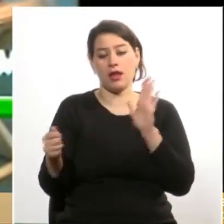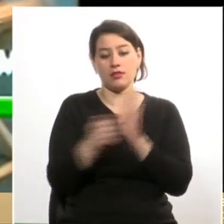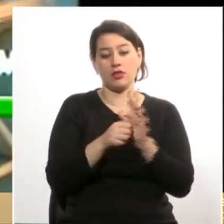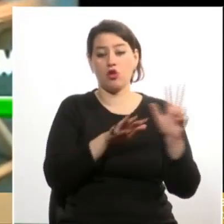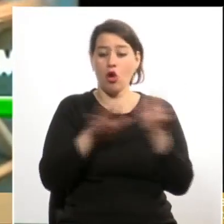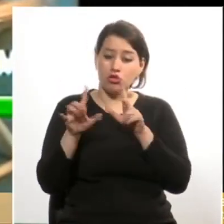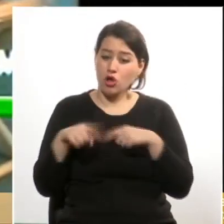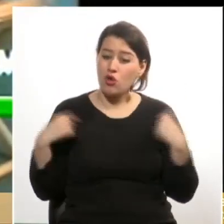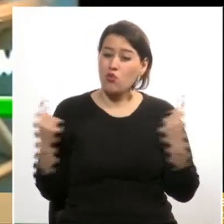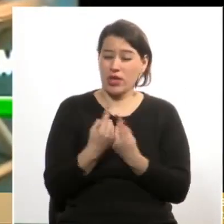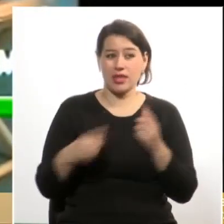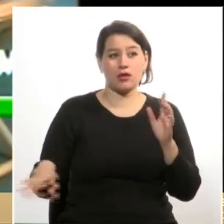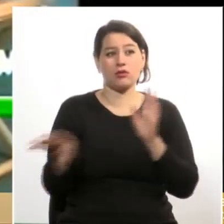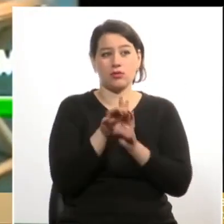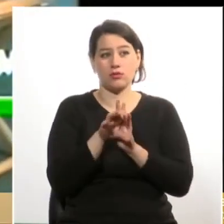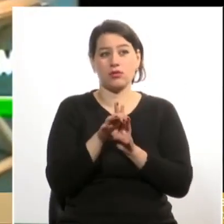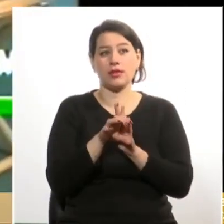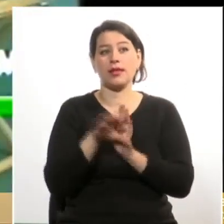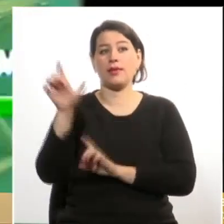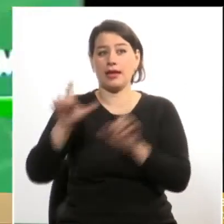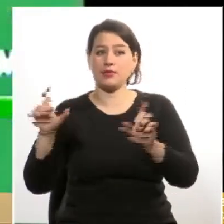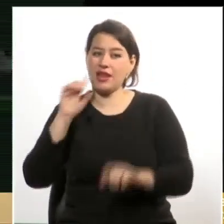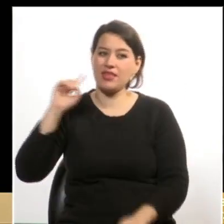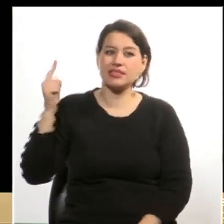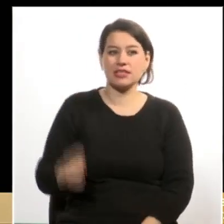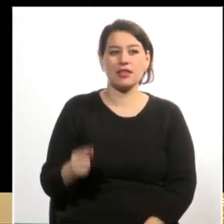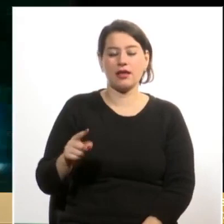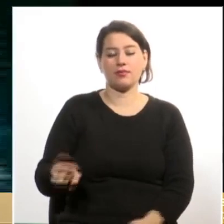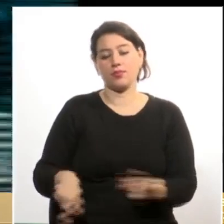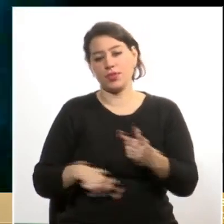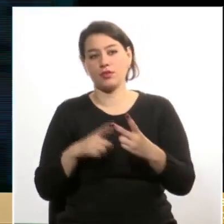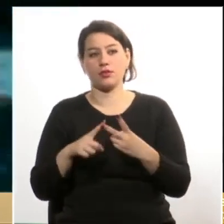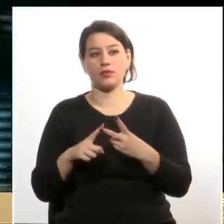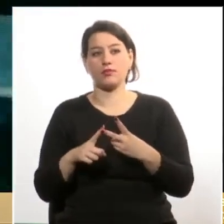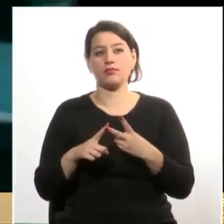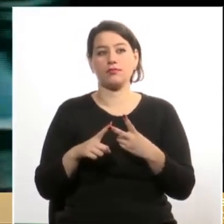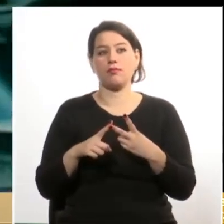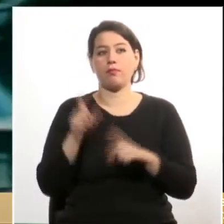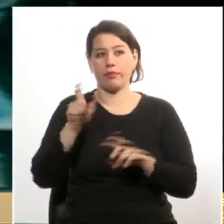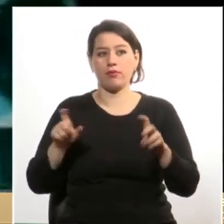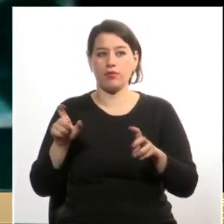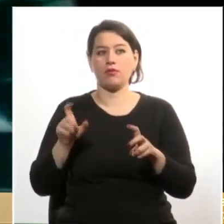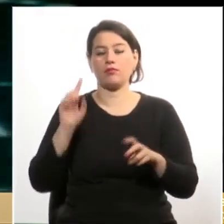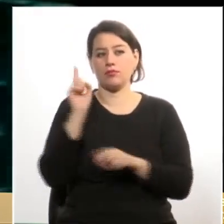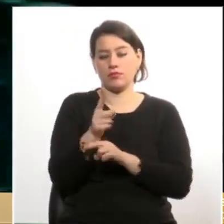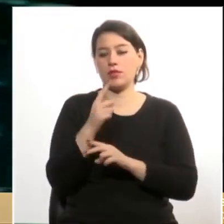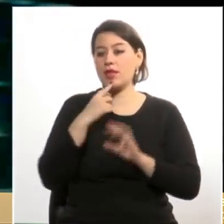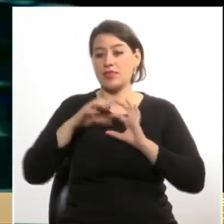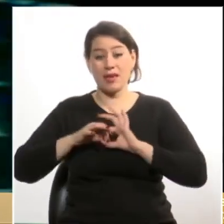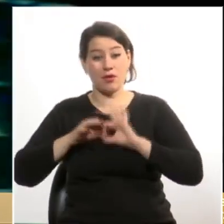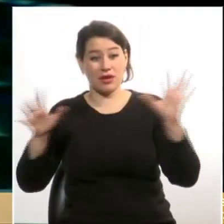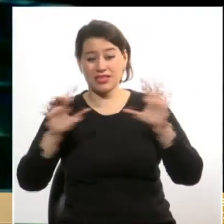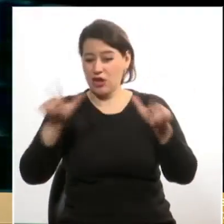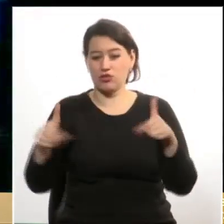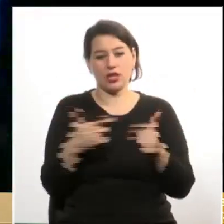de nuestra Constitución, y para que el pueblo decida. Otra consigna de movilizaciones fueron: la democracia no